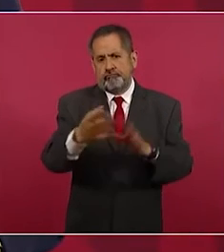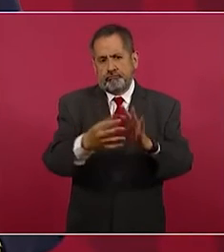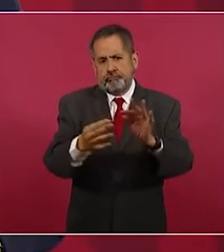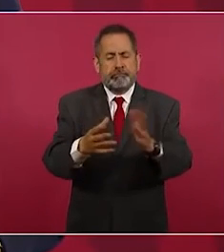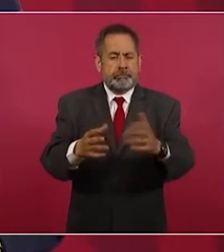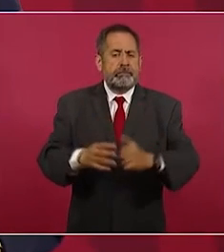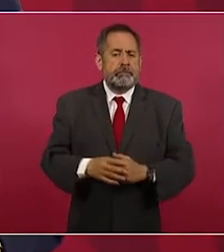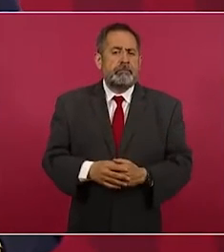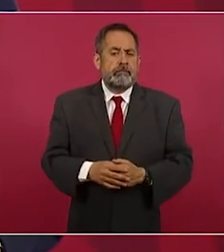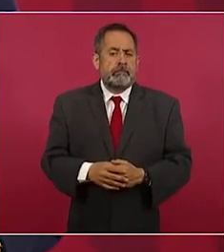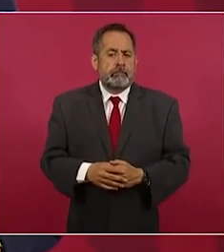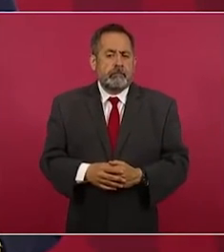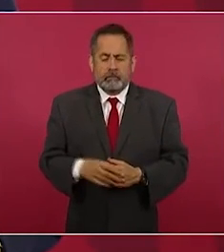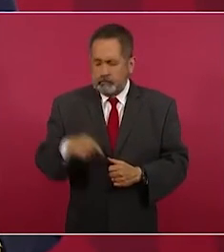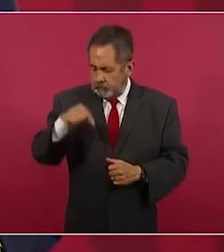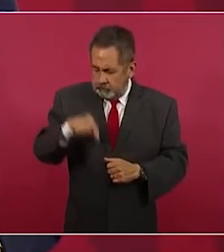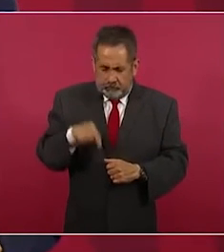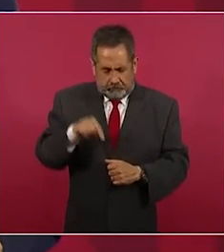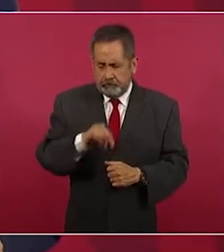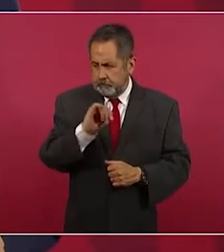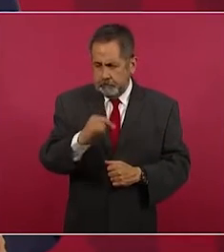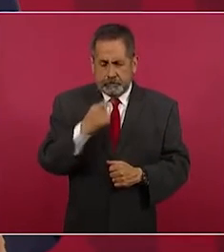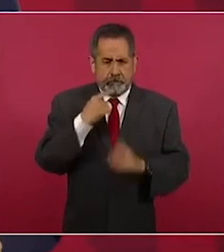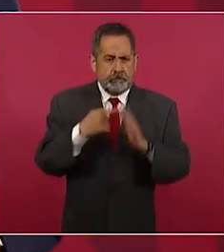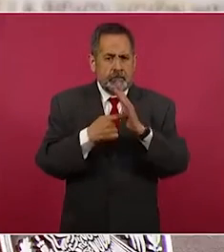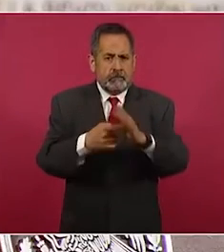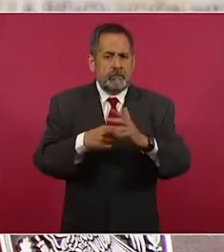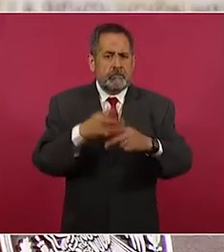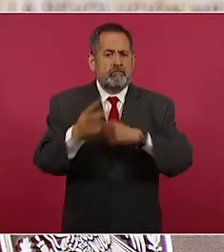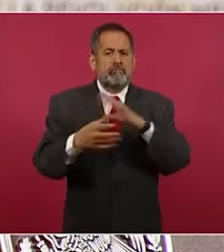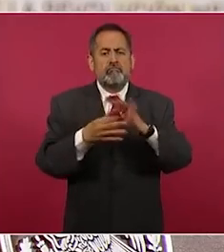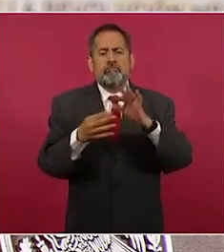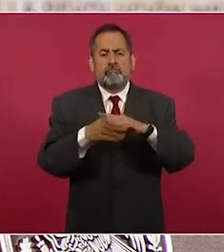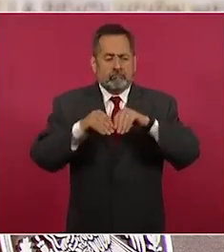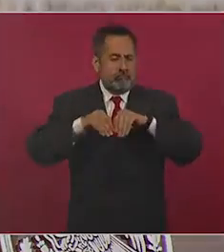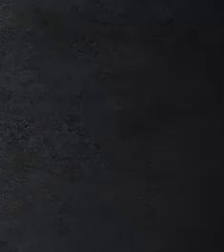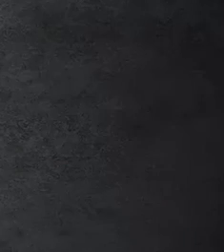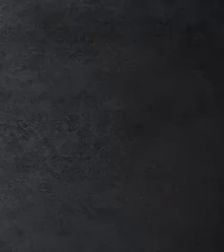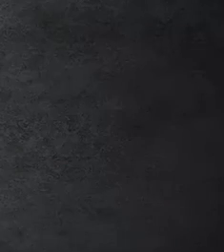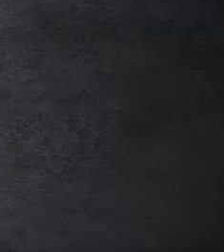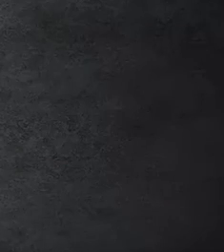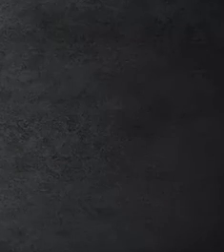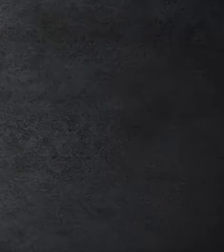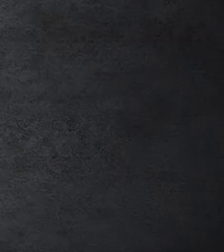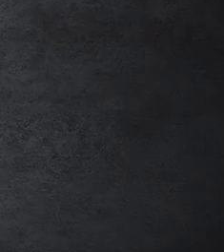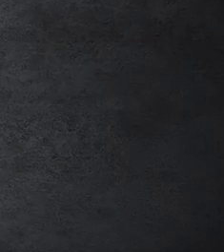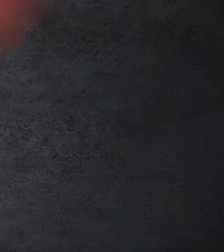comentarles y aquí mismo vamos a informar.